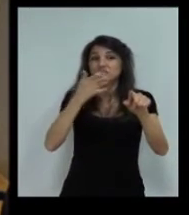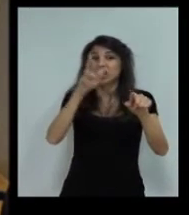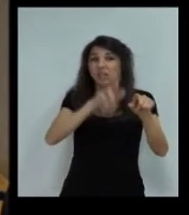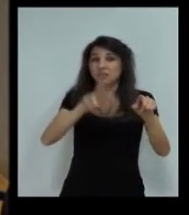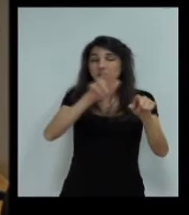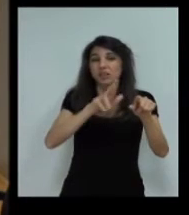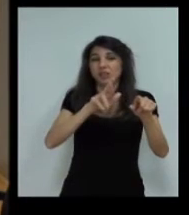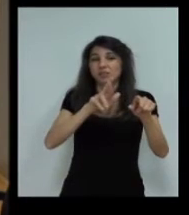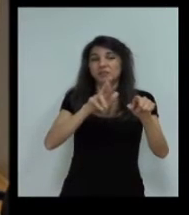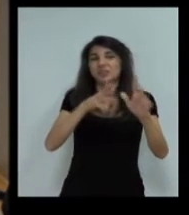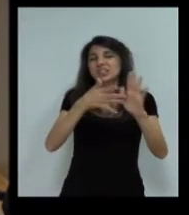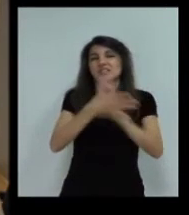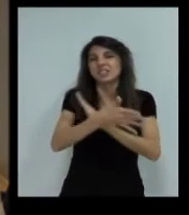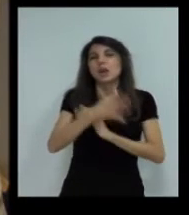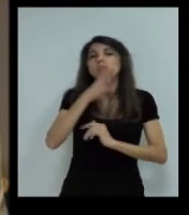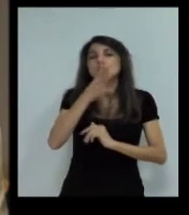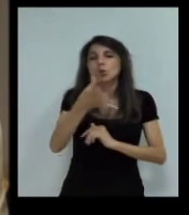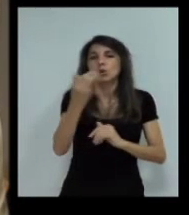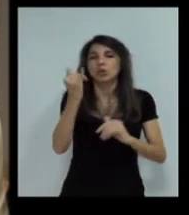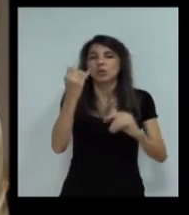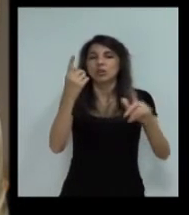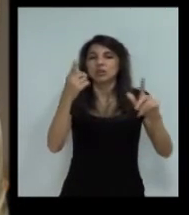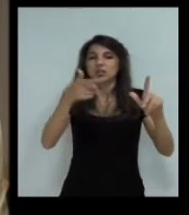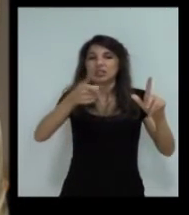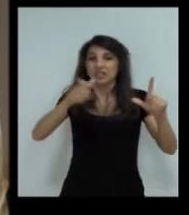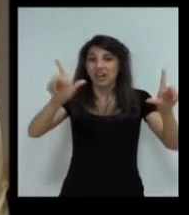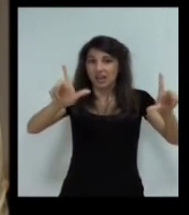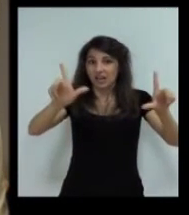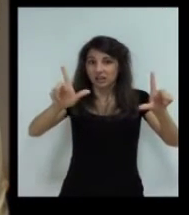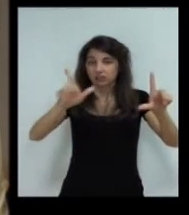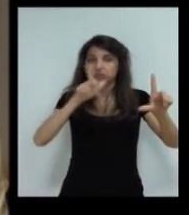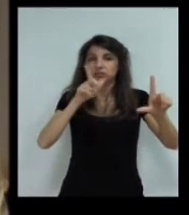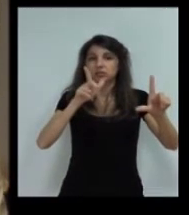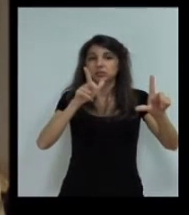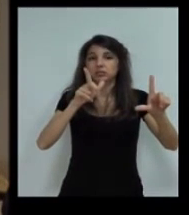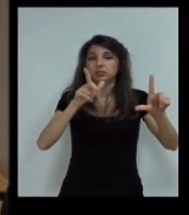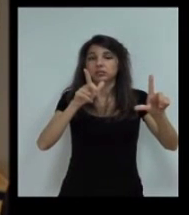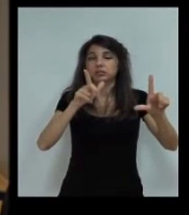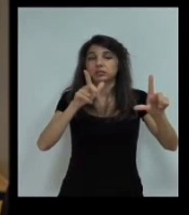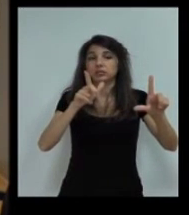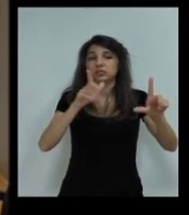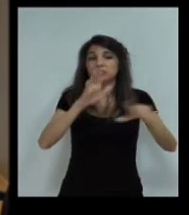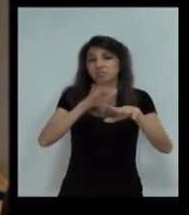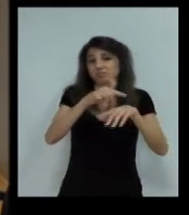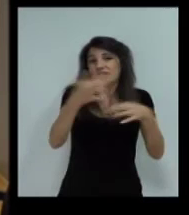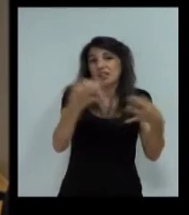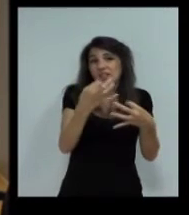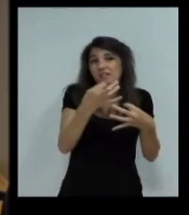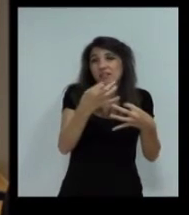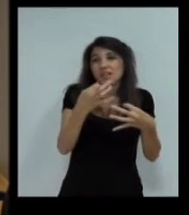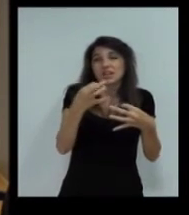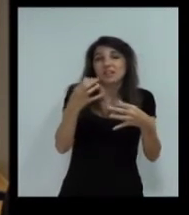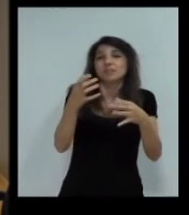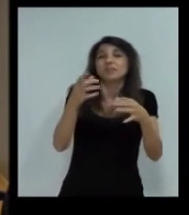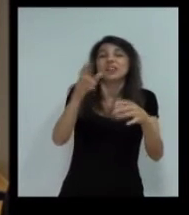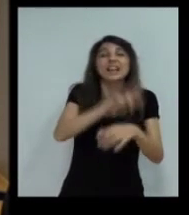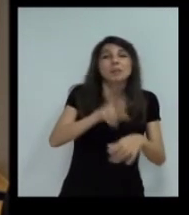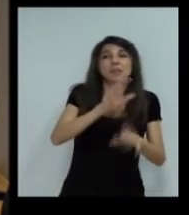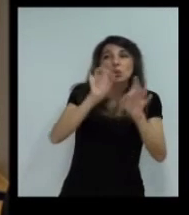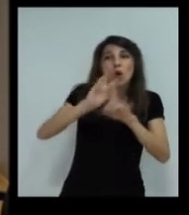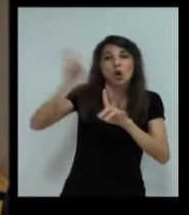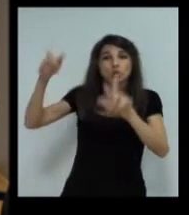tener canales que la naturaleza para poder hacerlos es repetir lo que se está dando en otro tipo de canales. Me lo parece bien, pero se computan, ¿no?